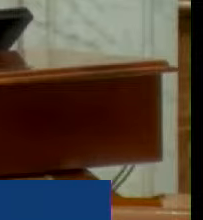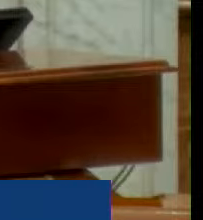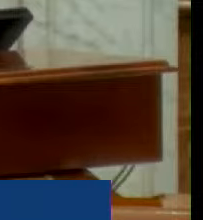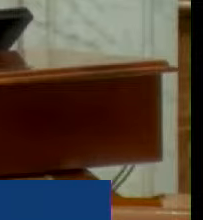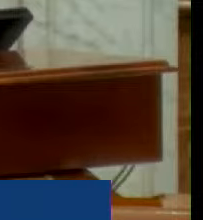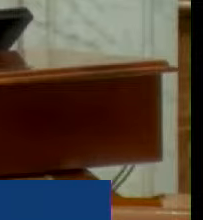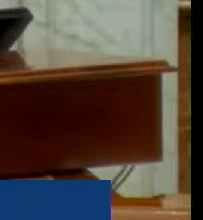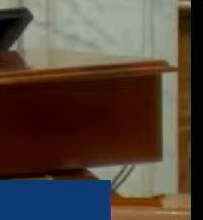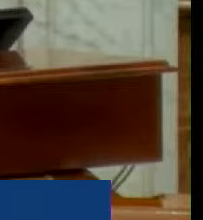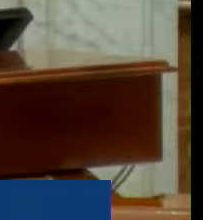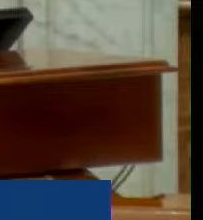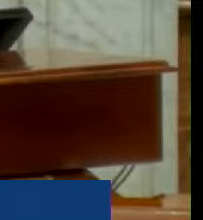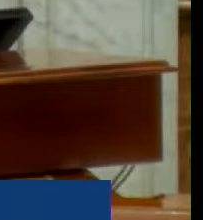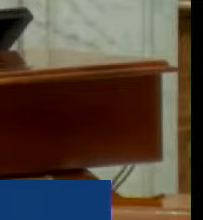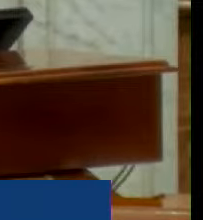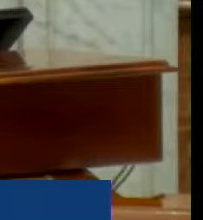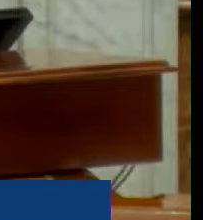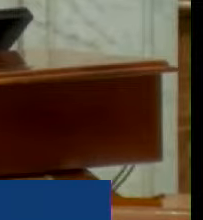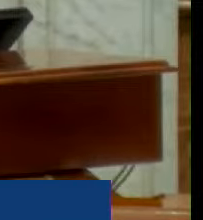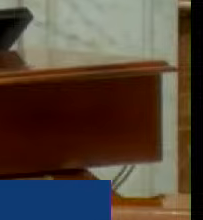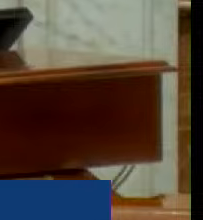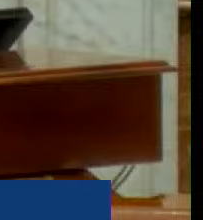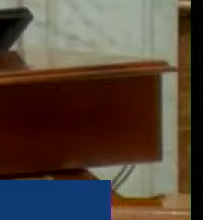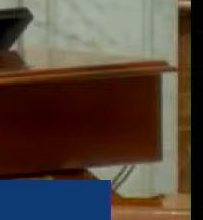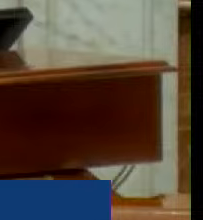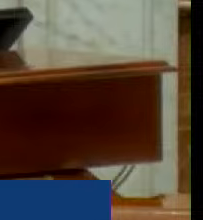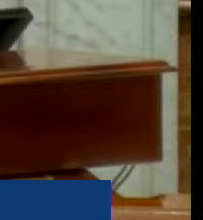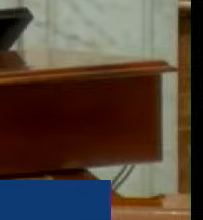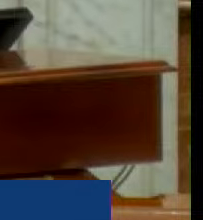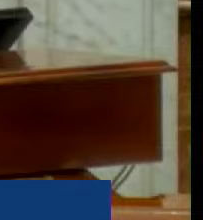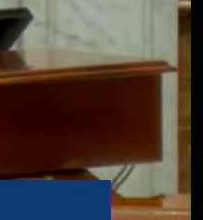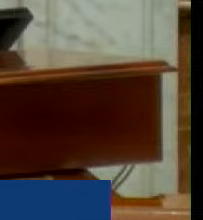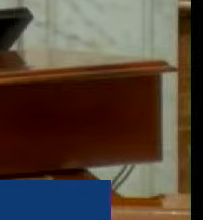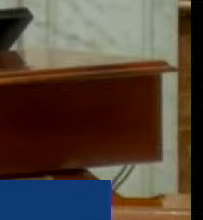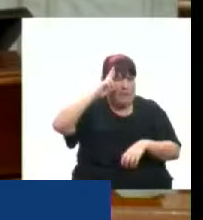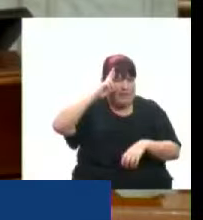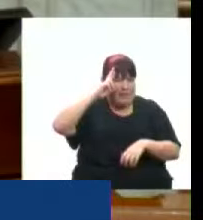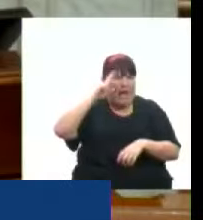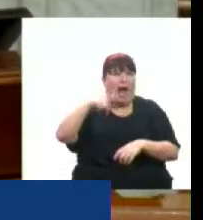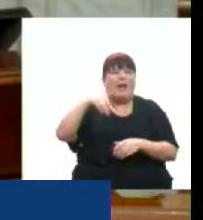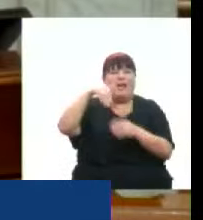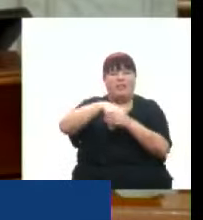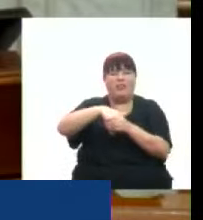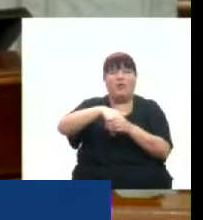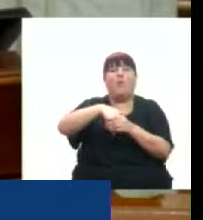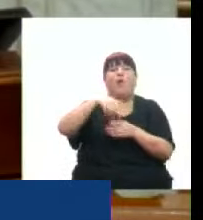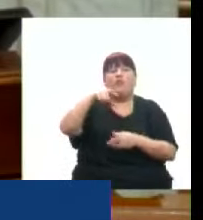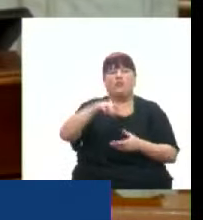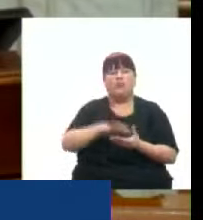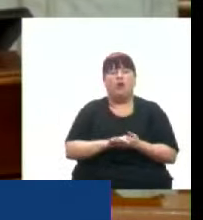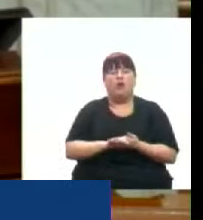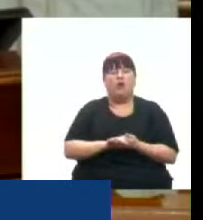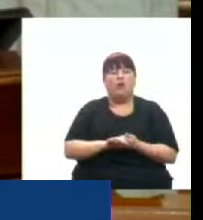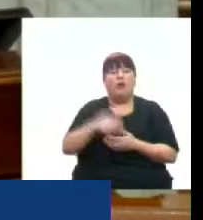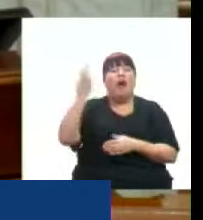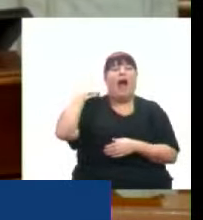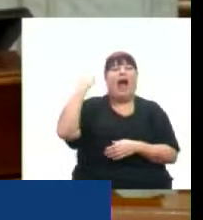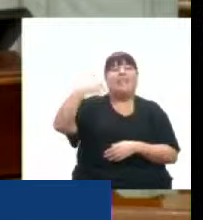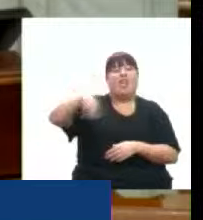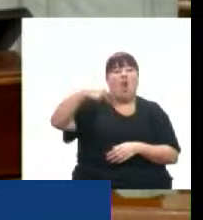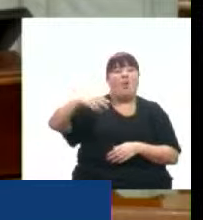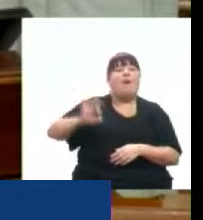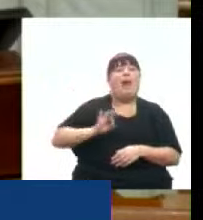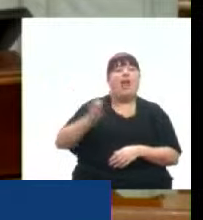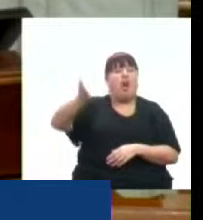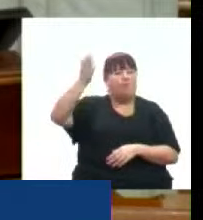las presiones que hubo solicitadas que han sacado los intendentes los delegados Yo entiendo que la